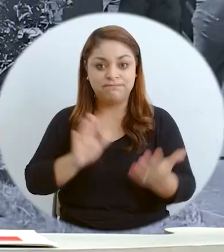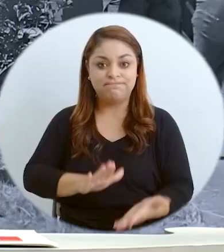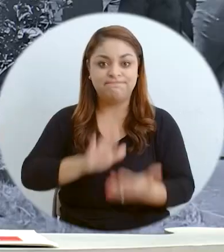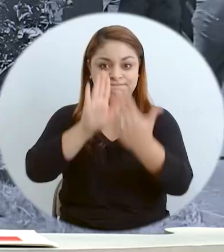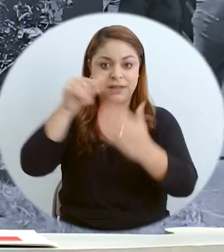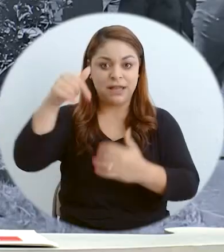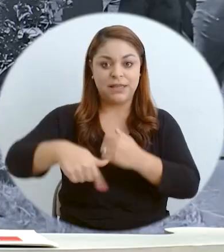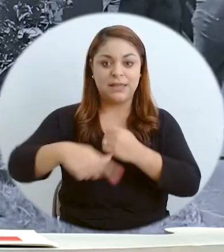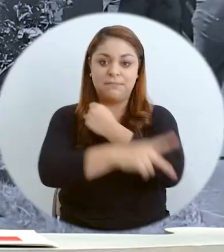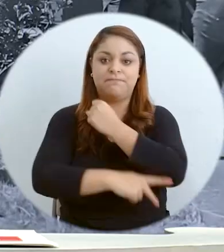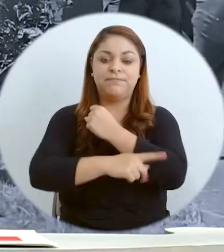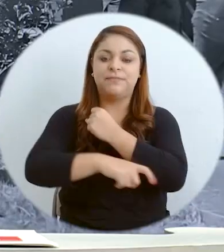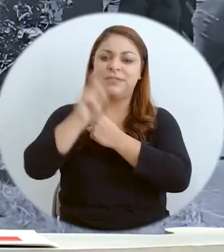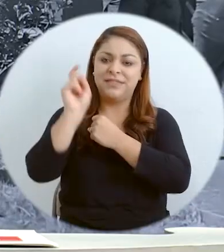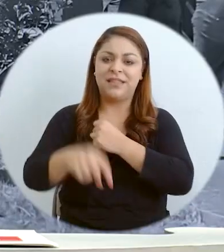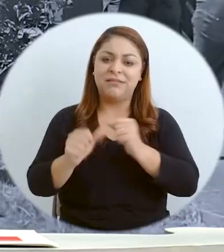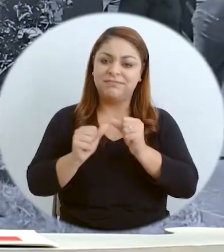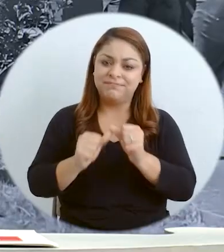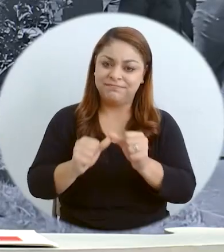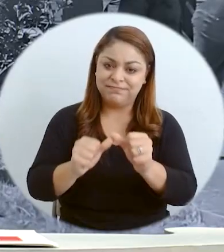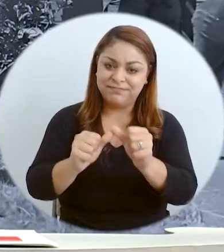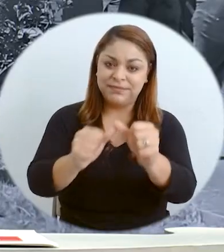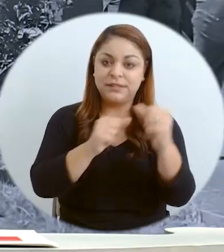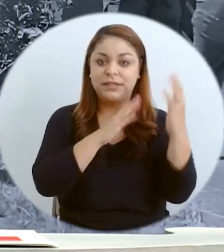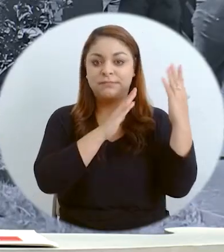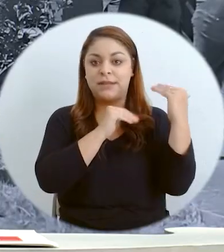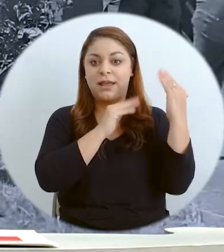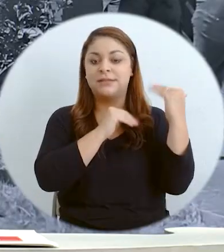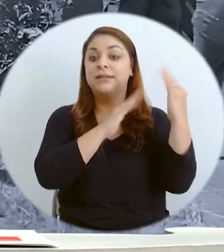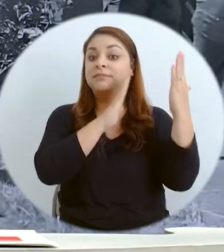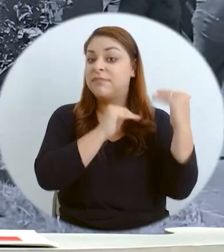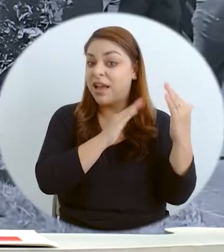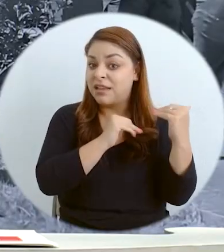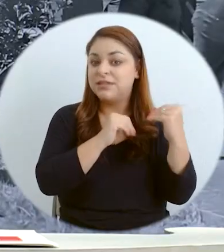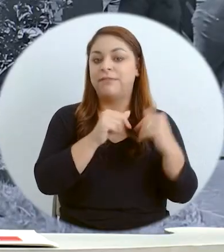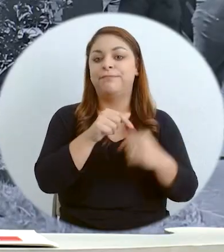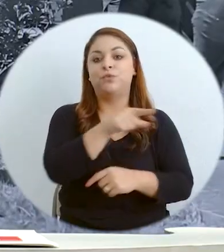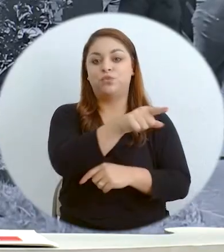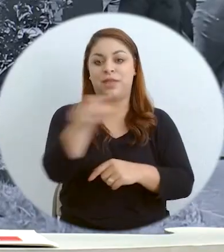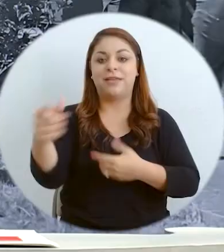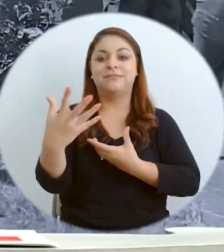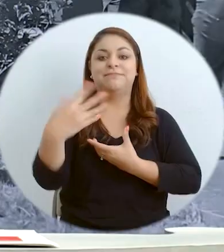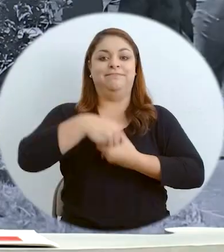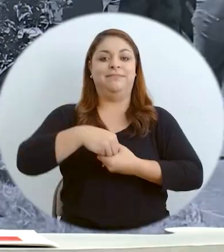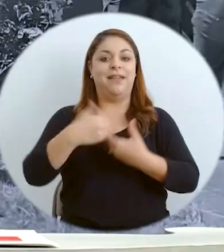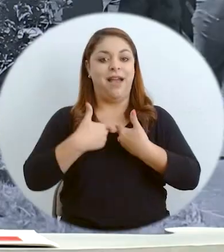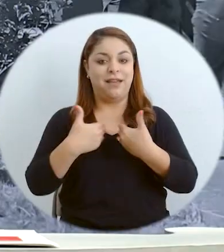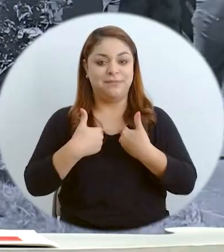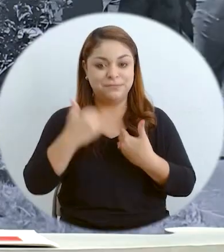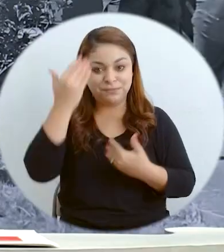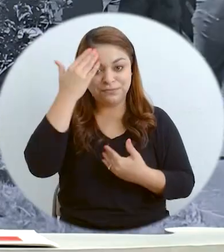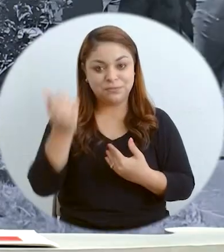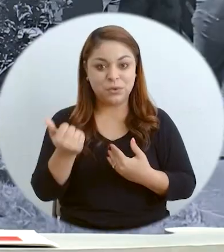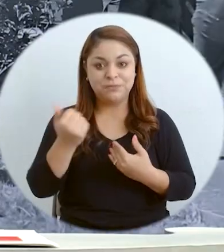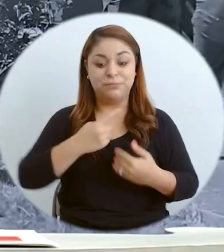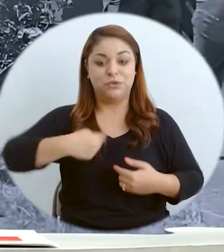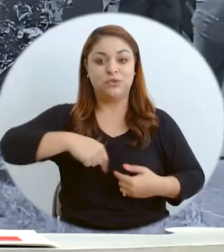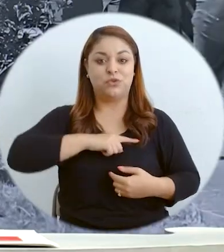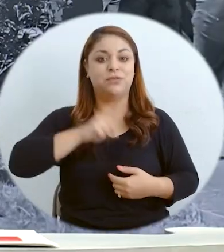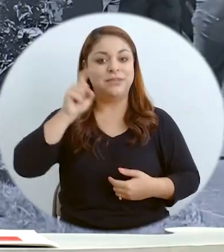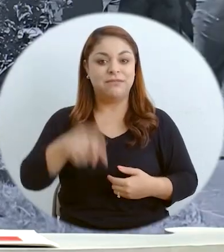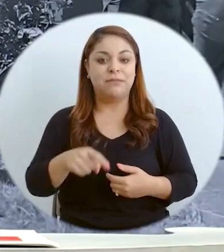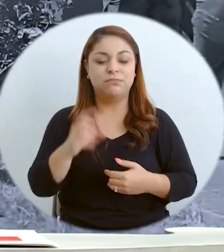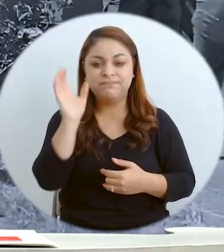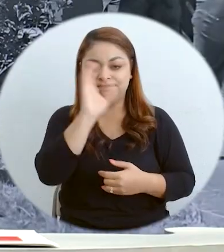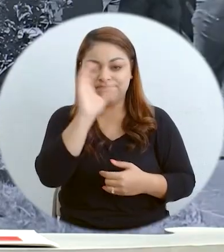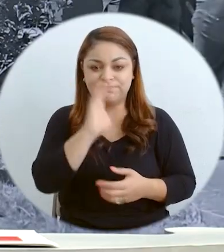país, debe persistir la esperanza. Y la esperanza está en cada uno y cada una de ustedes y de nosotros, porque en nosotros